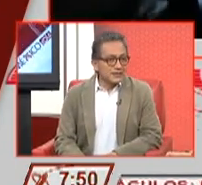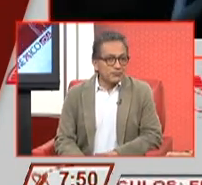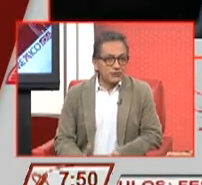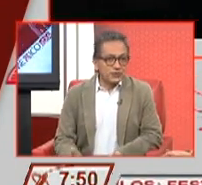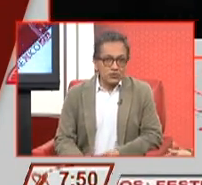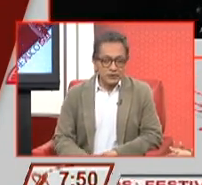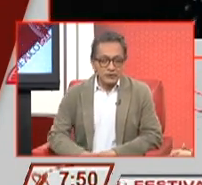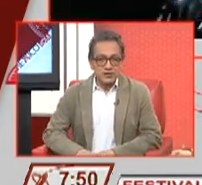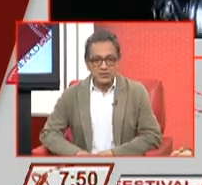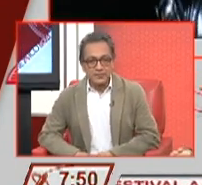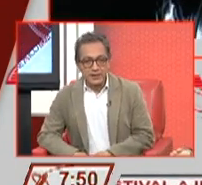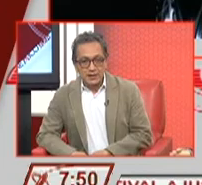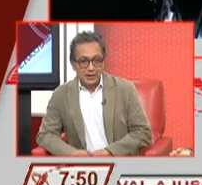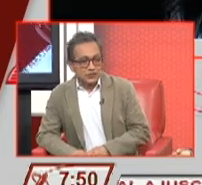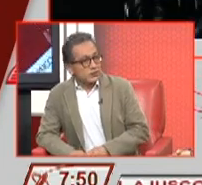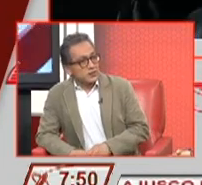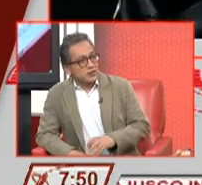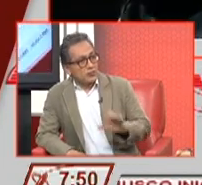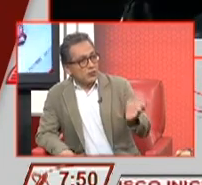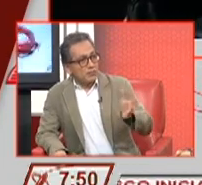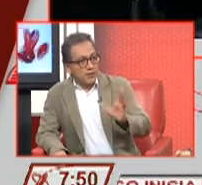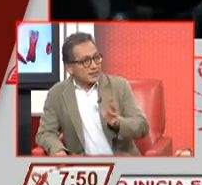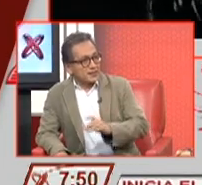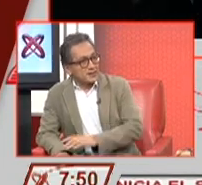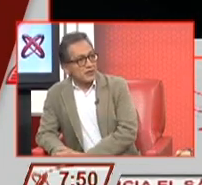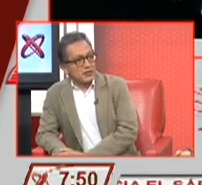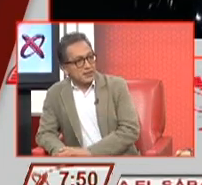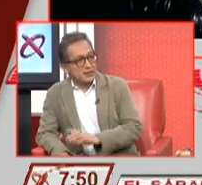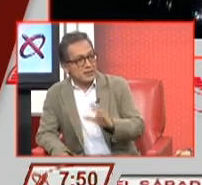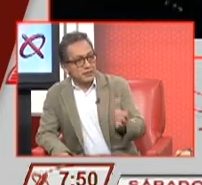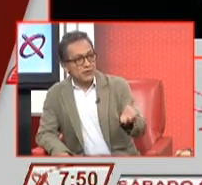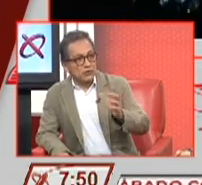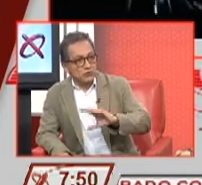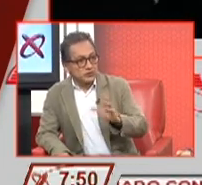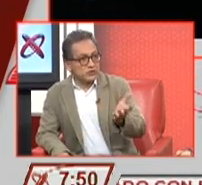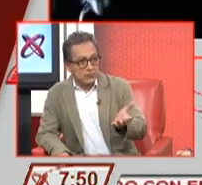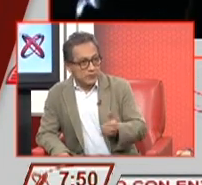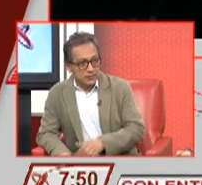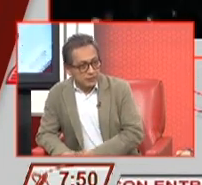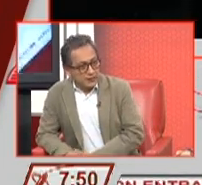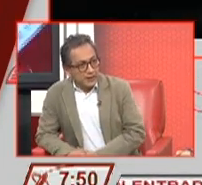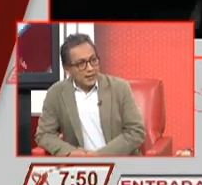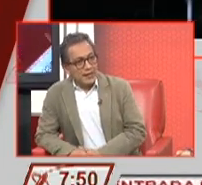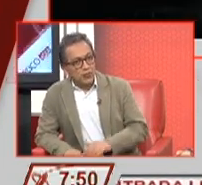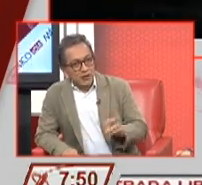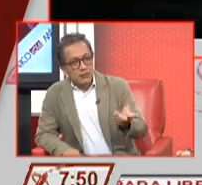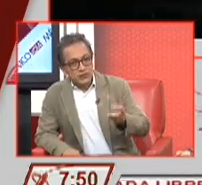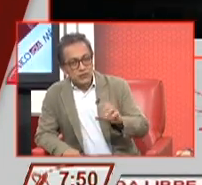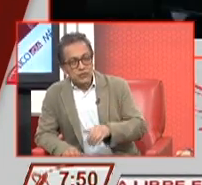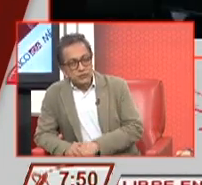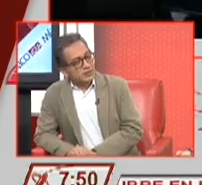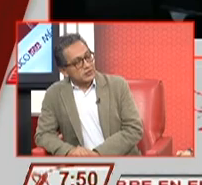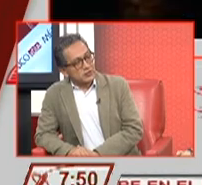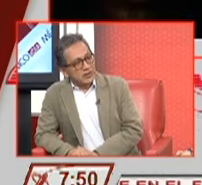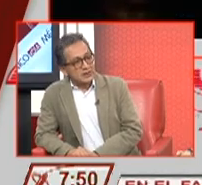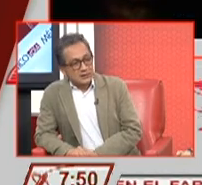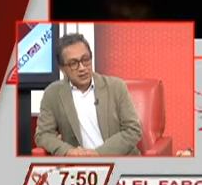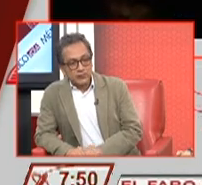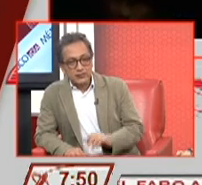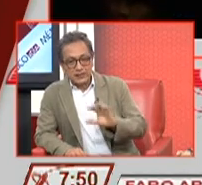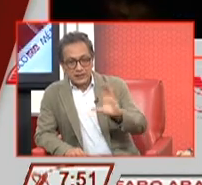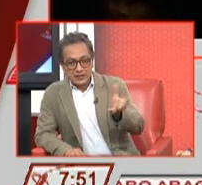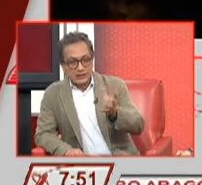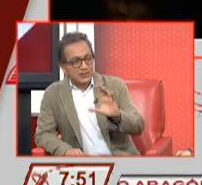Y él dice, pues yo lo veo siempre a la oscuridad como parte de esa dualidad que tiene que ver con luz y sombra, ¿no? Él juega mucho con los